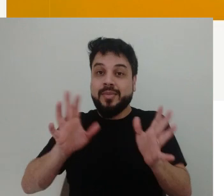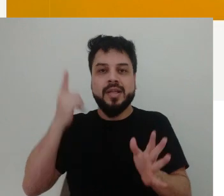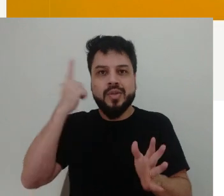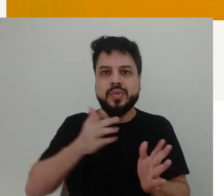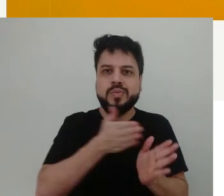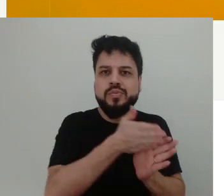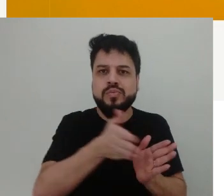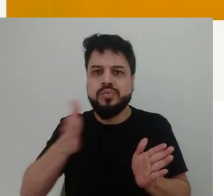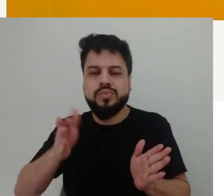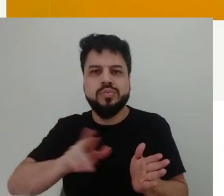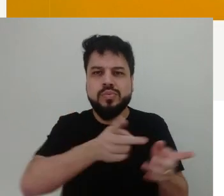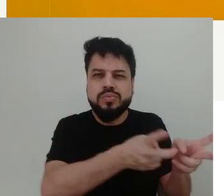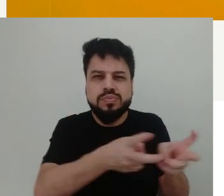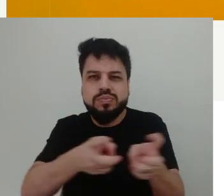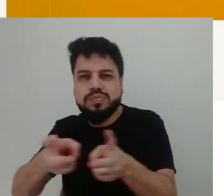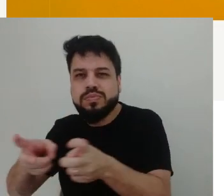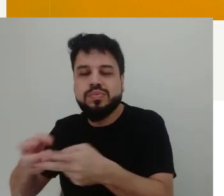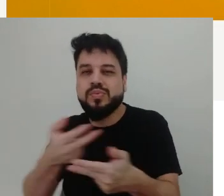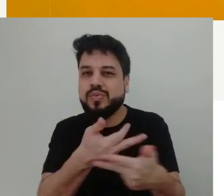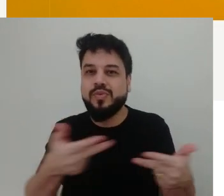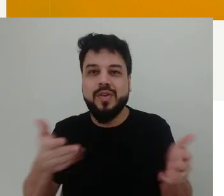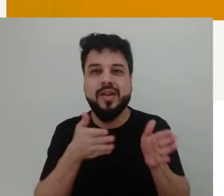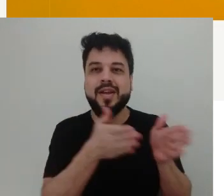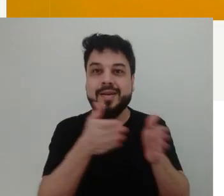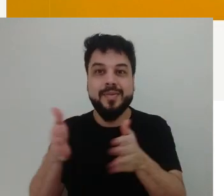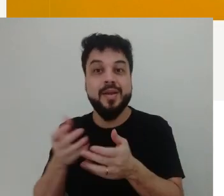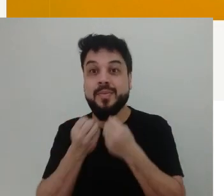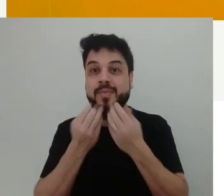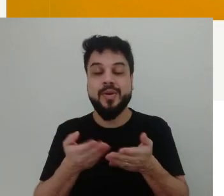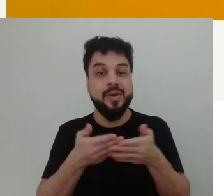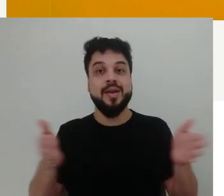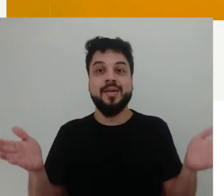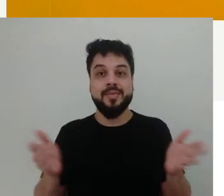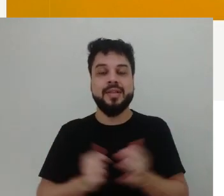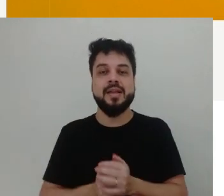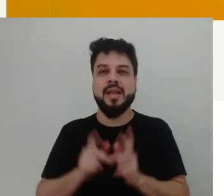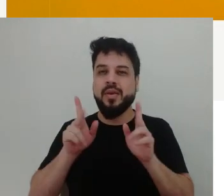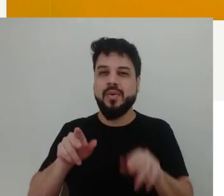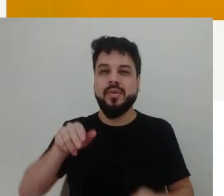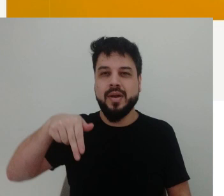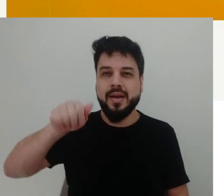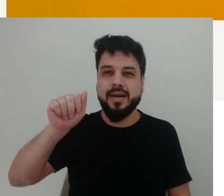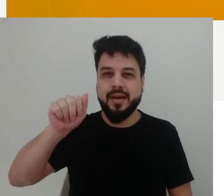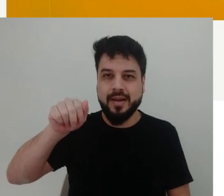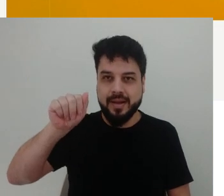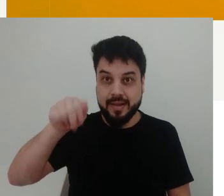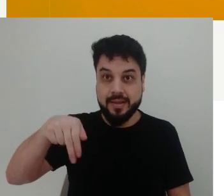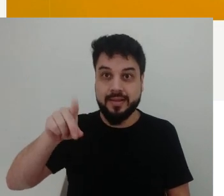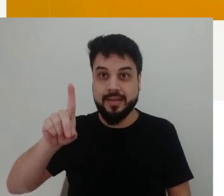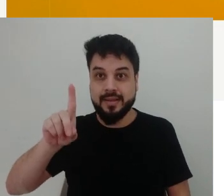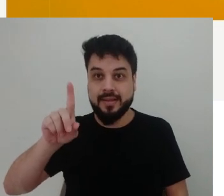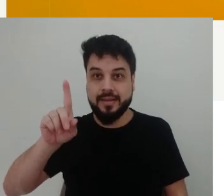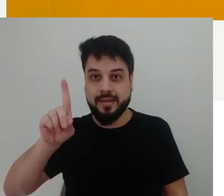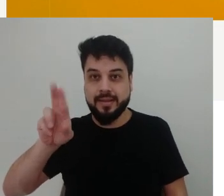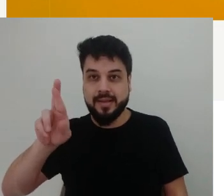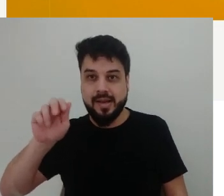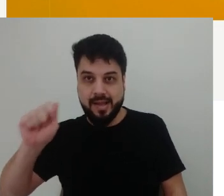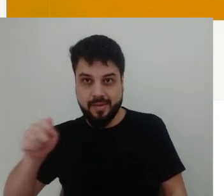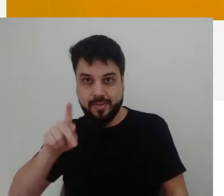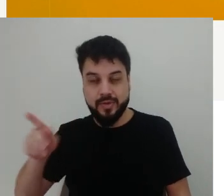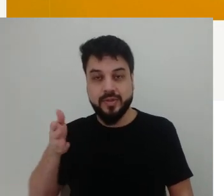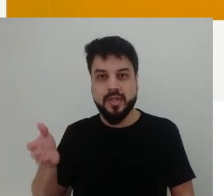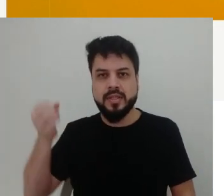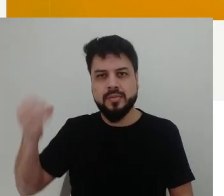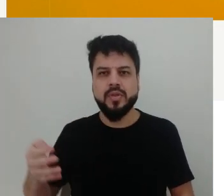nación y las ideas de las representaciones raciales que habían sobre la nación. Yo creo que ese momento de los